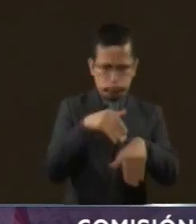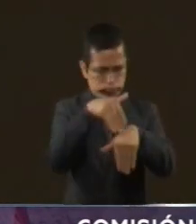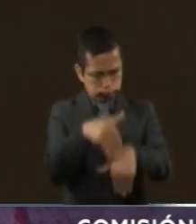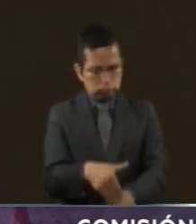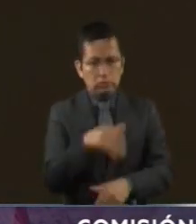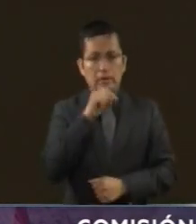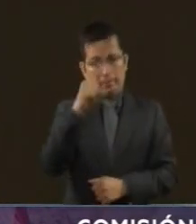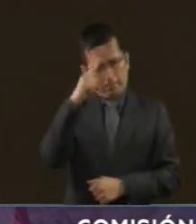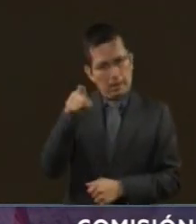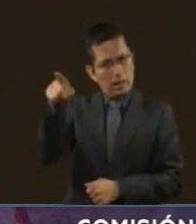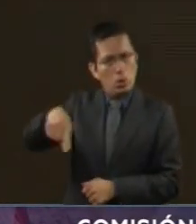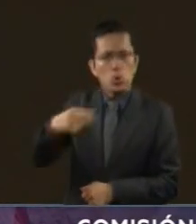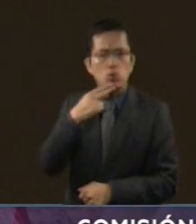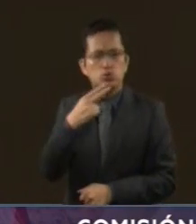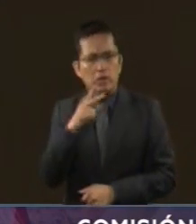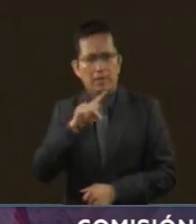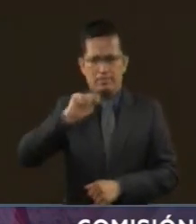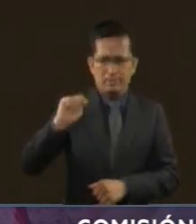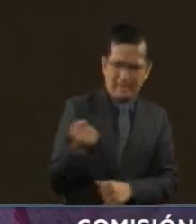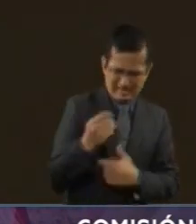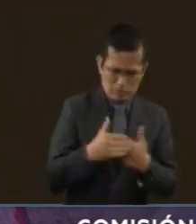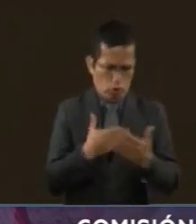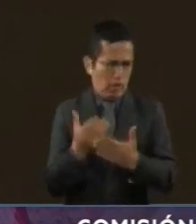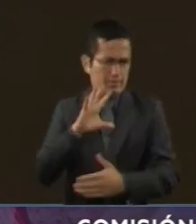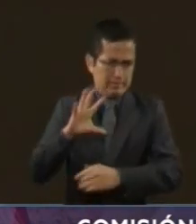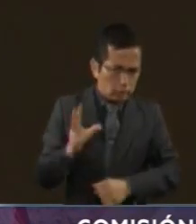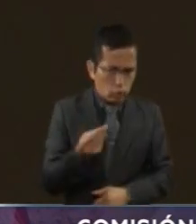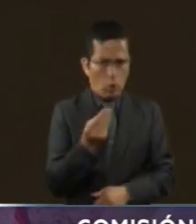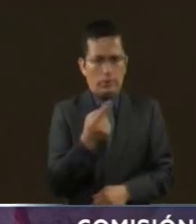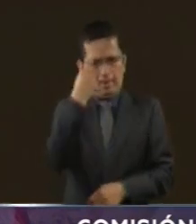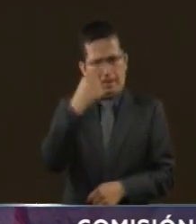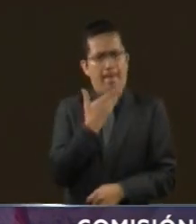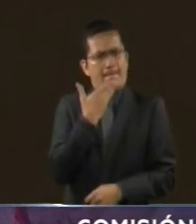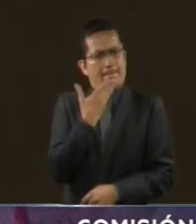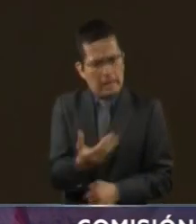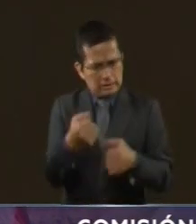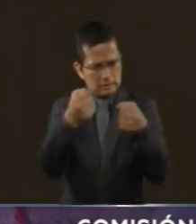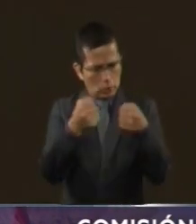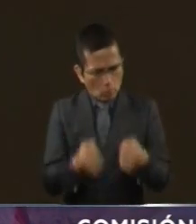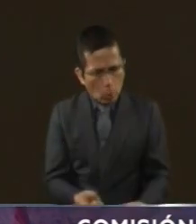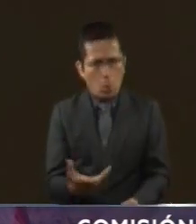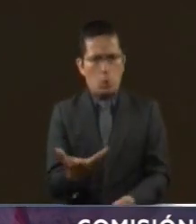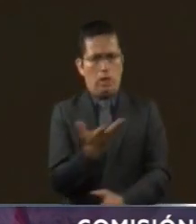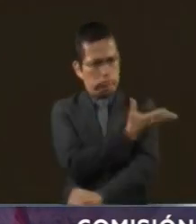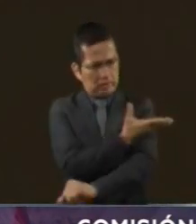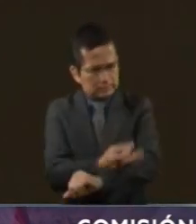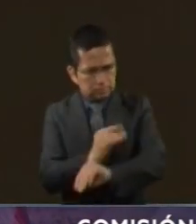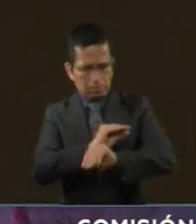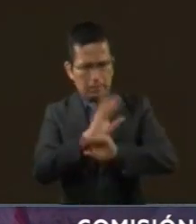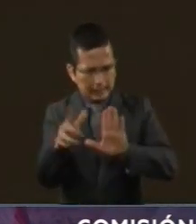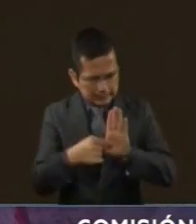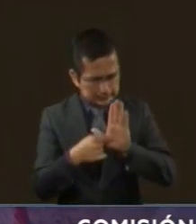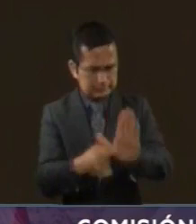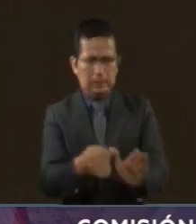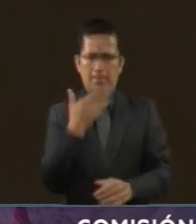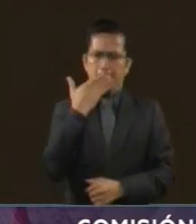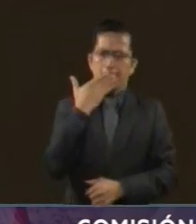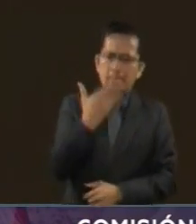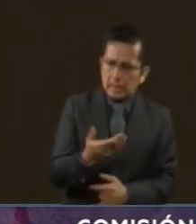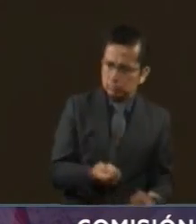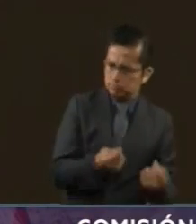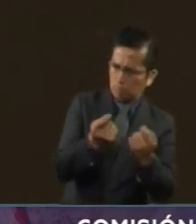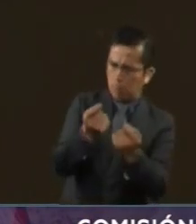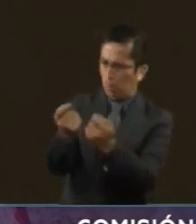incorporación de mejores condiciones de transparencia, certidumbre y justicia en la designación de notarios